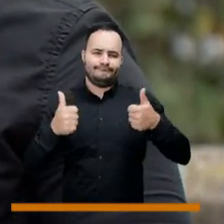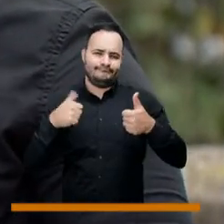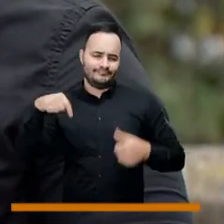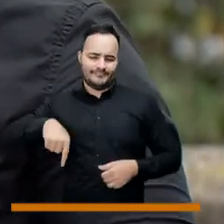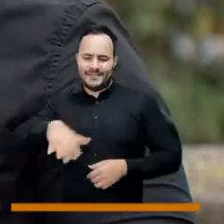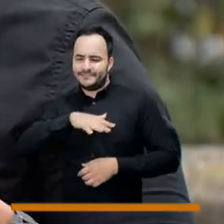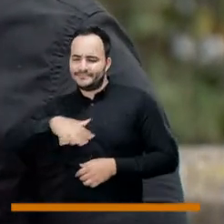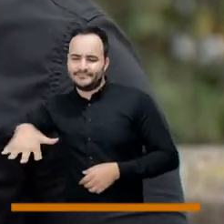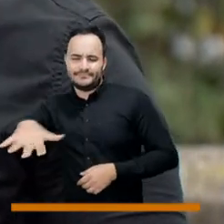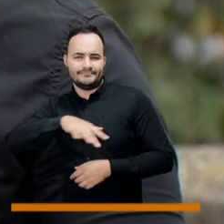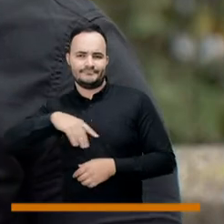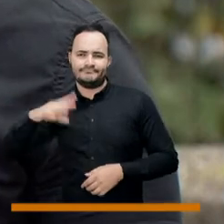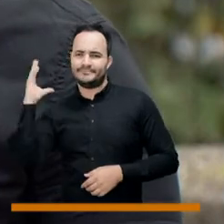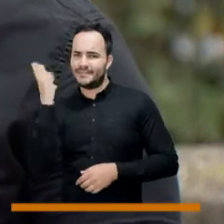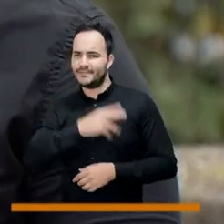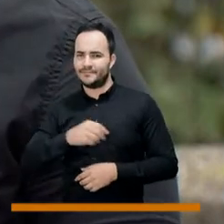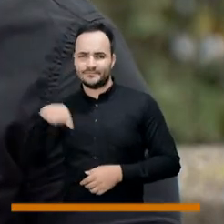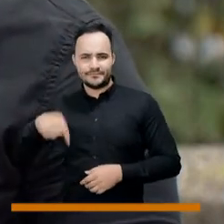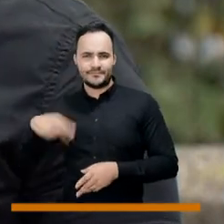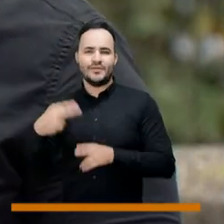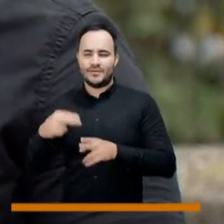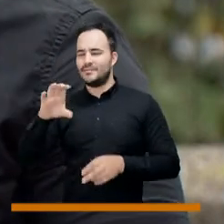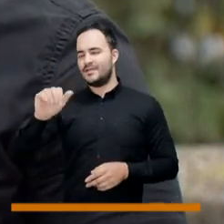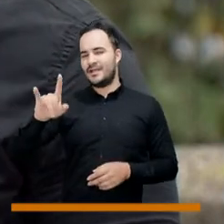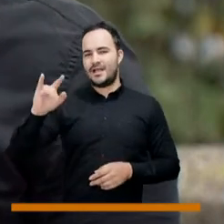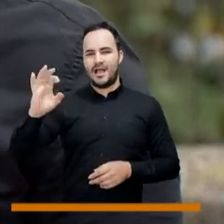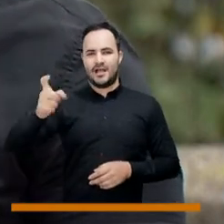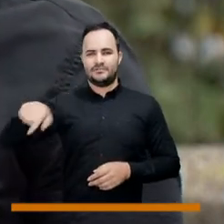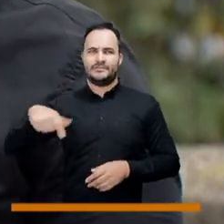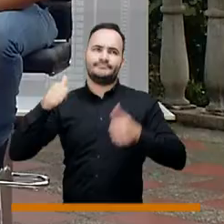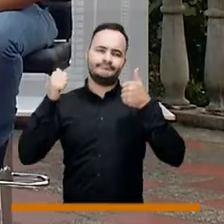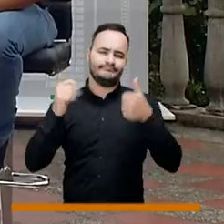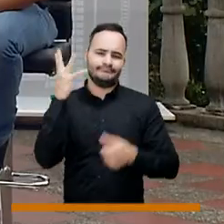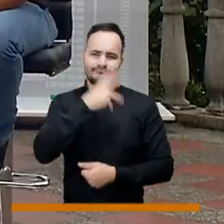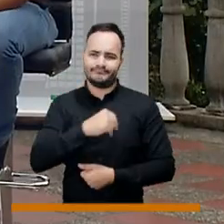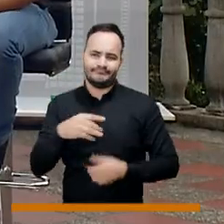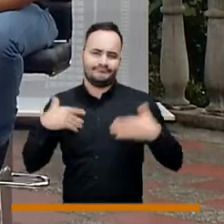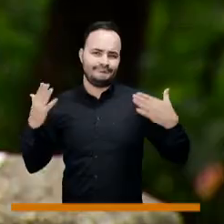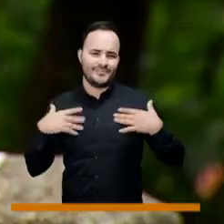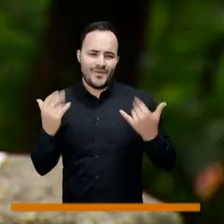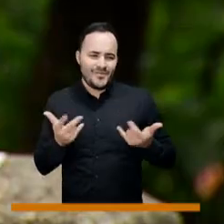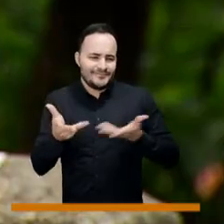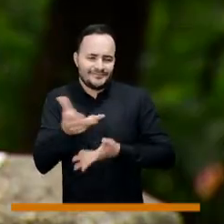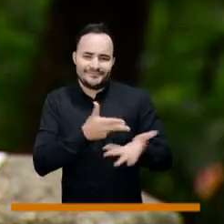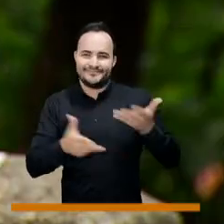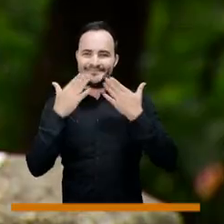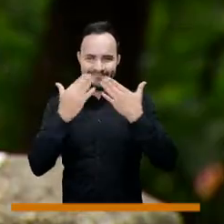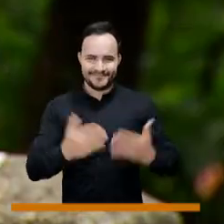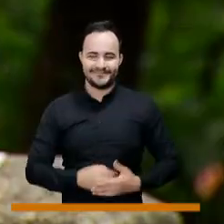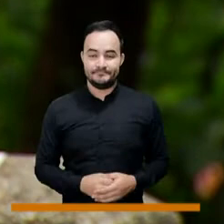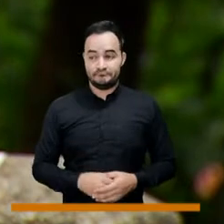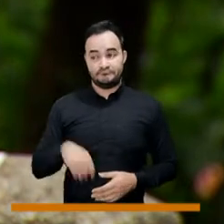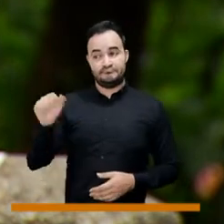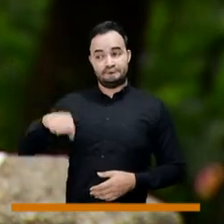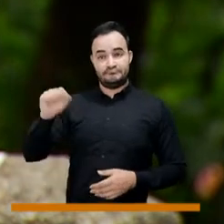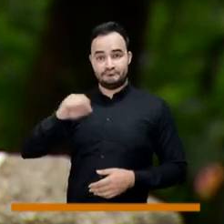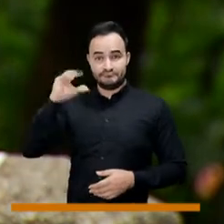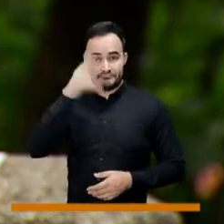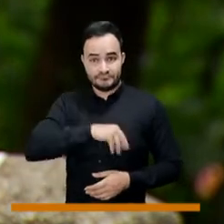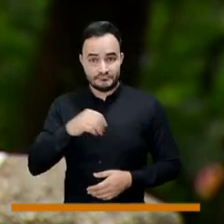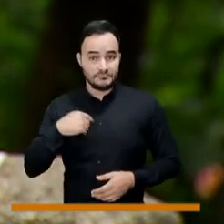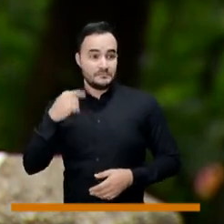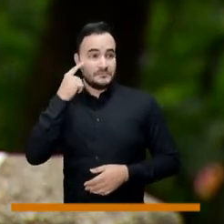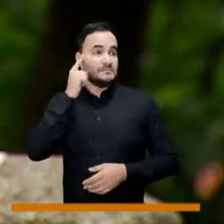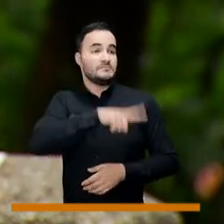ciudad de Medellín, este pequeño rinconcito llamado Cauces de Oriente. Oiga, qué maravilla, hermoso, y además hay que decir que seguramente muchos no